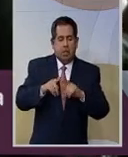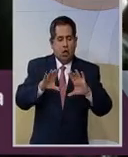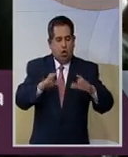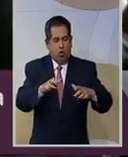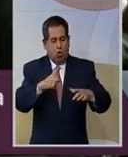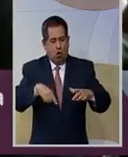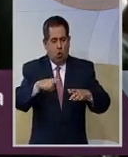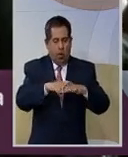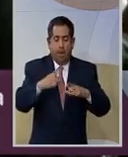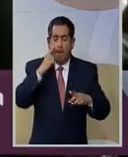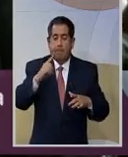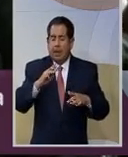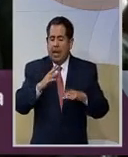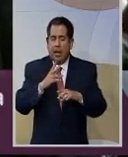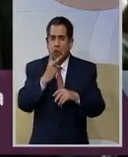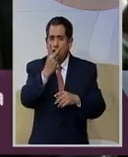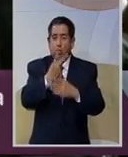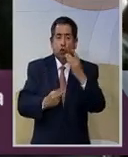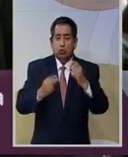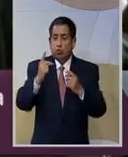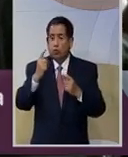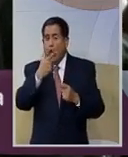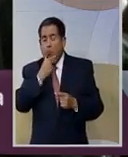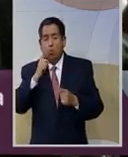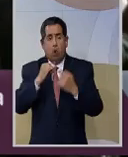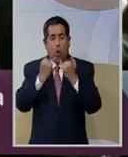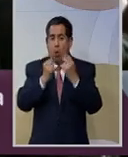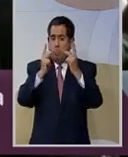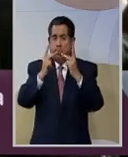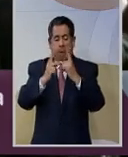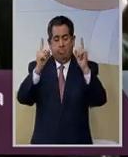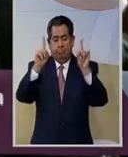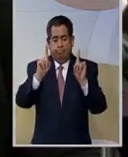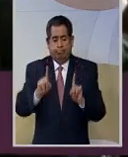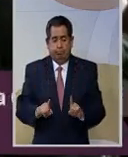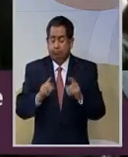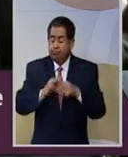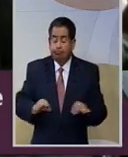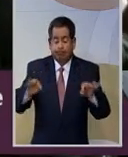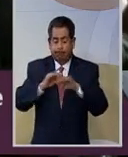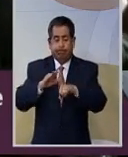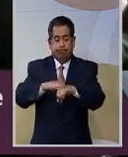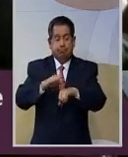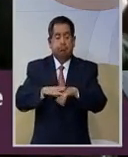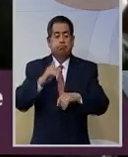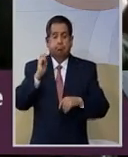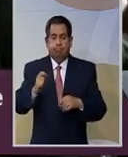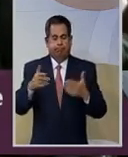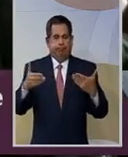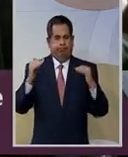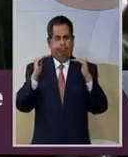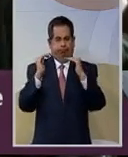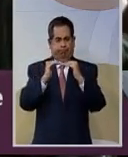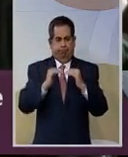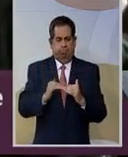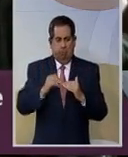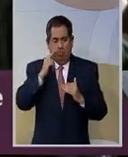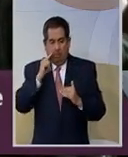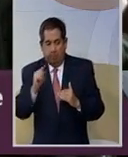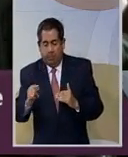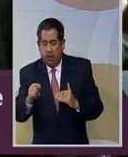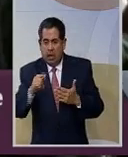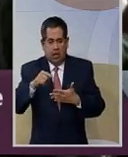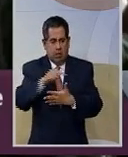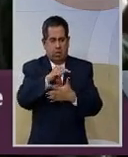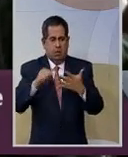el principio de la paridad en las candidaturas, que eso también es algo muy importante de resaltar. ¿Qué significa esto? Que la mitad de las